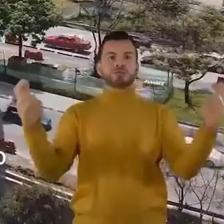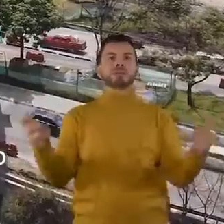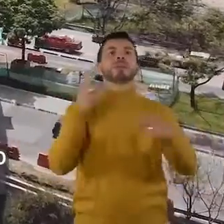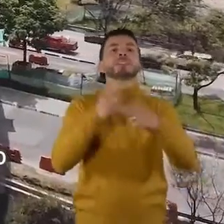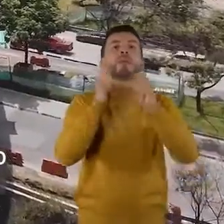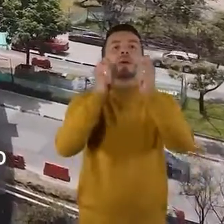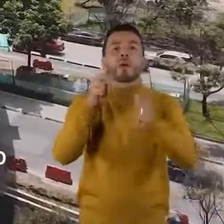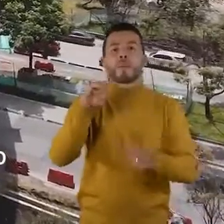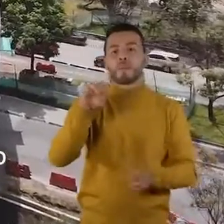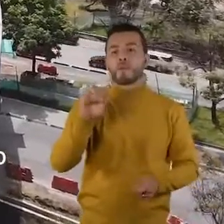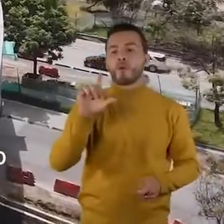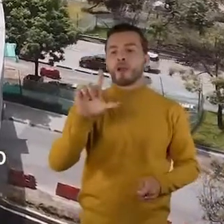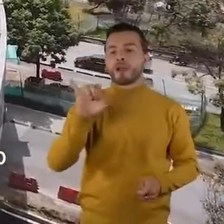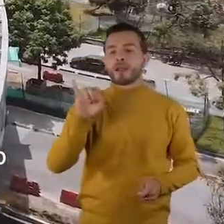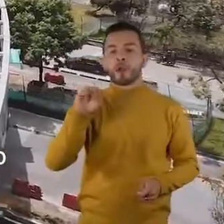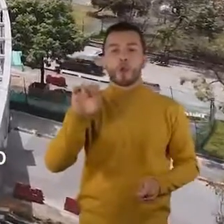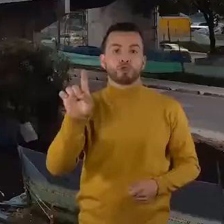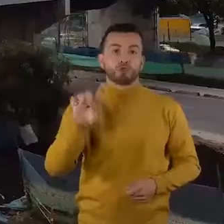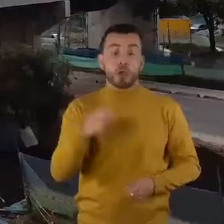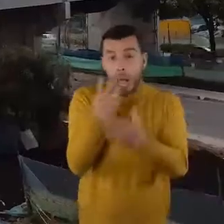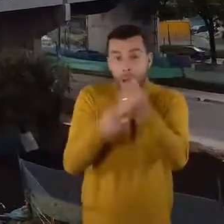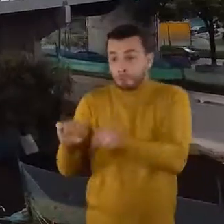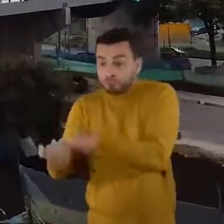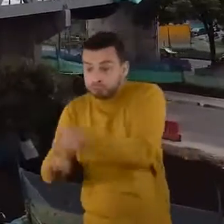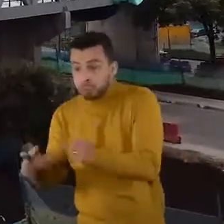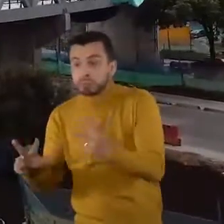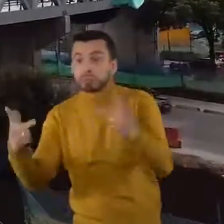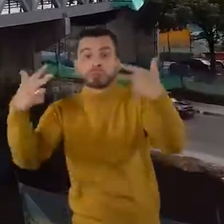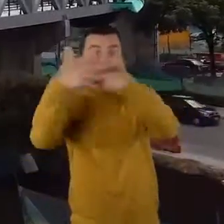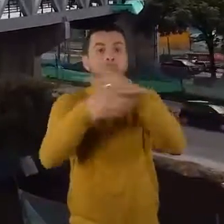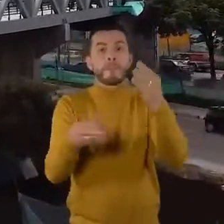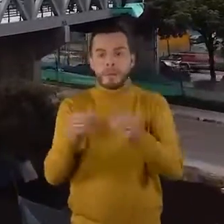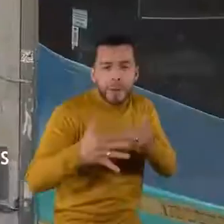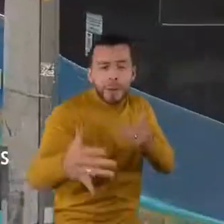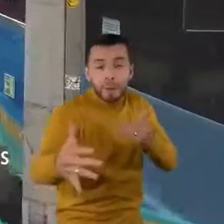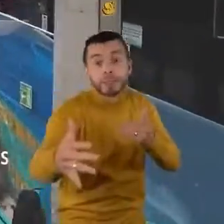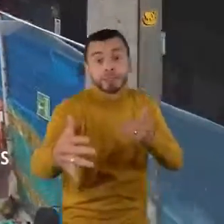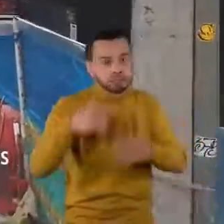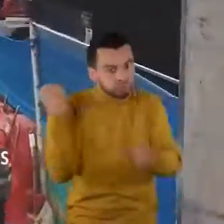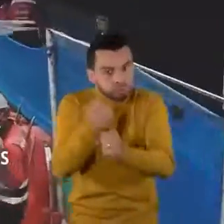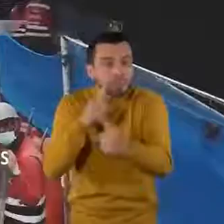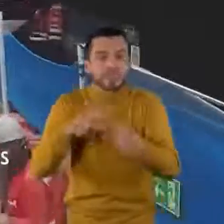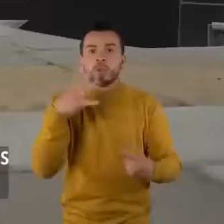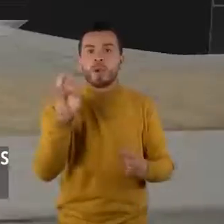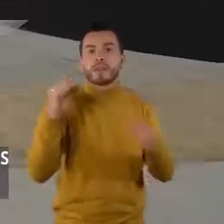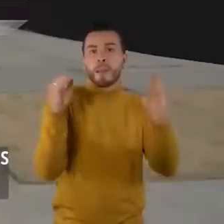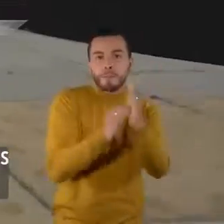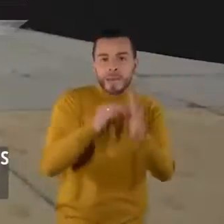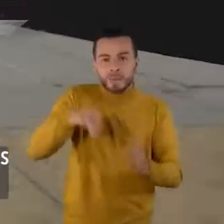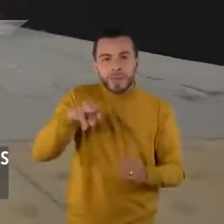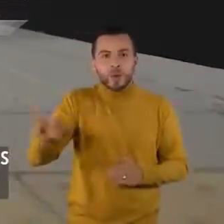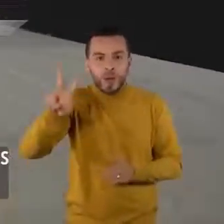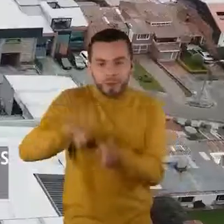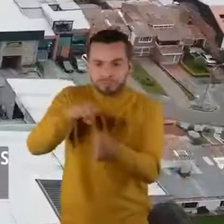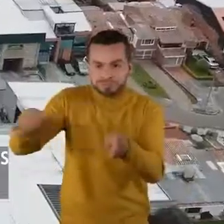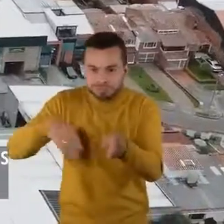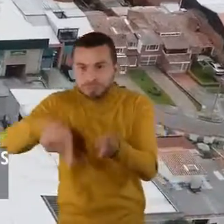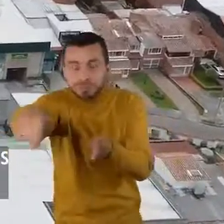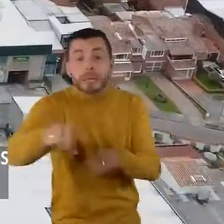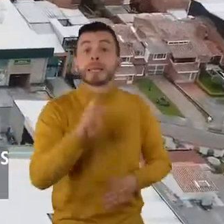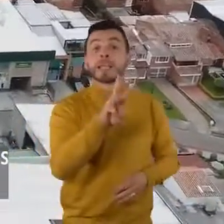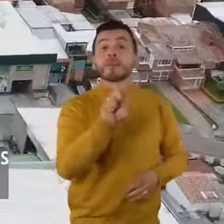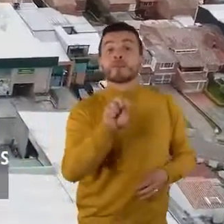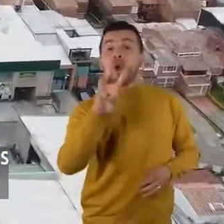en las localidades de suba usaquén y chapinero avanzan las obras de valorización que permitirán más kilómetros de ciclorrutas